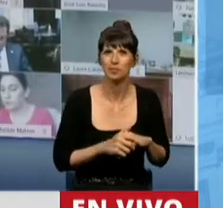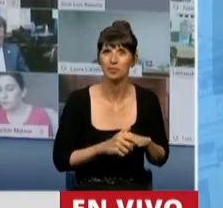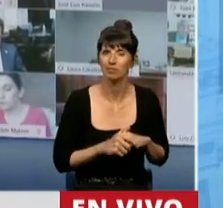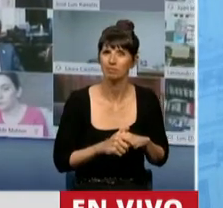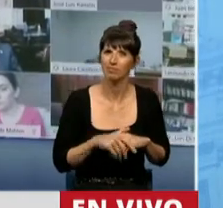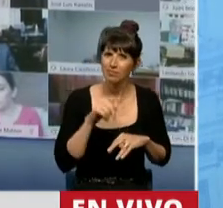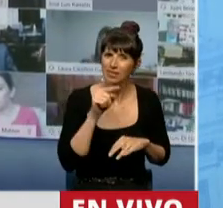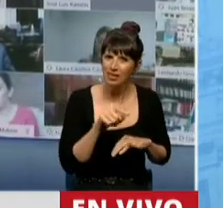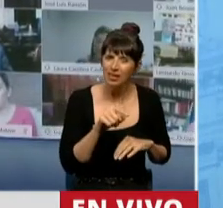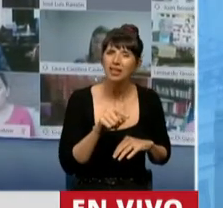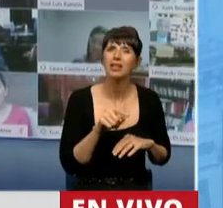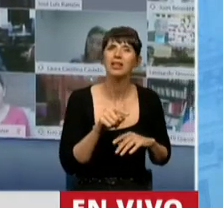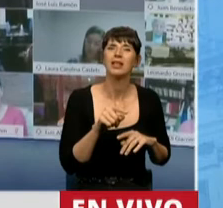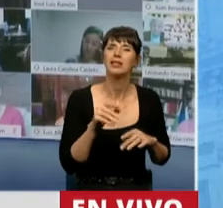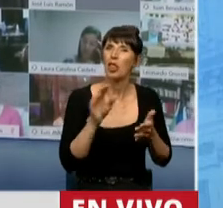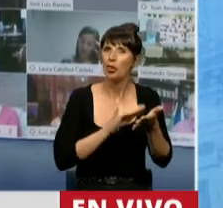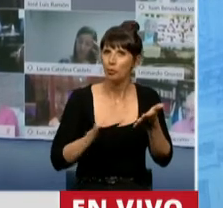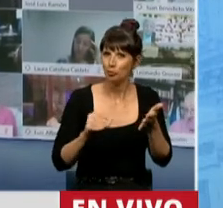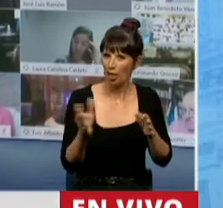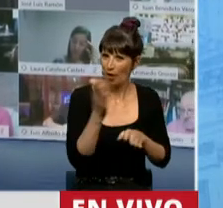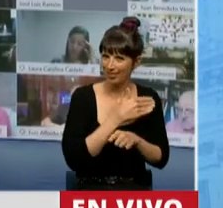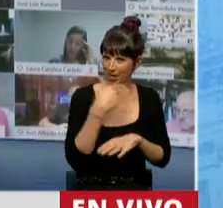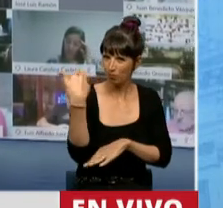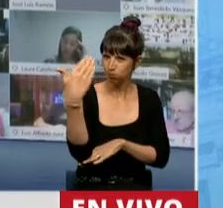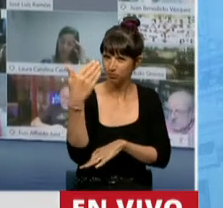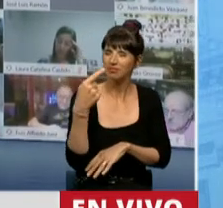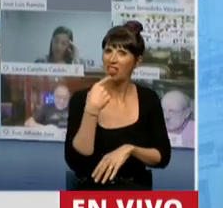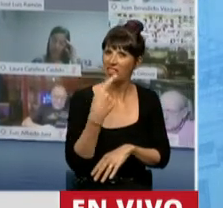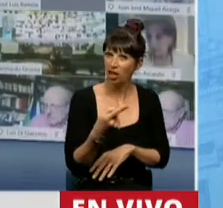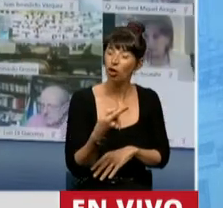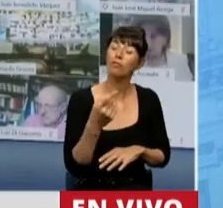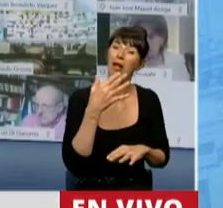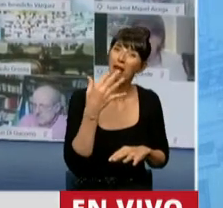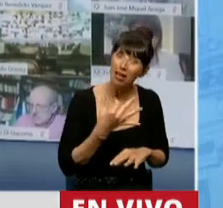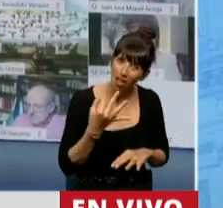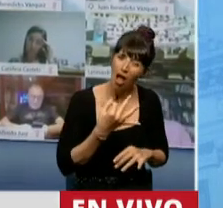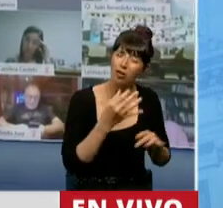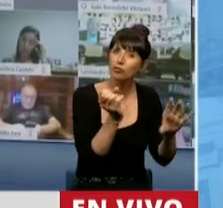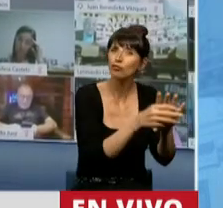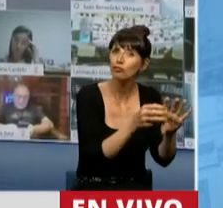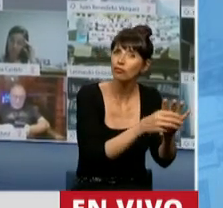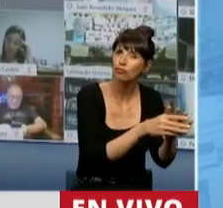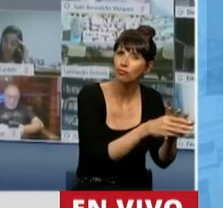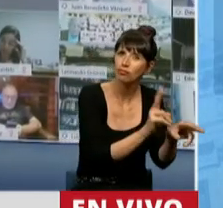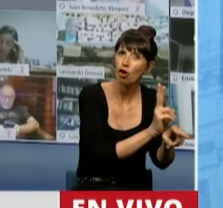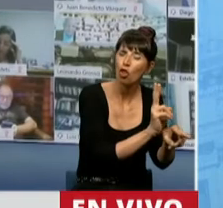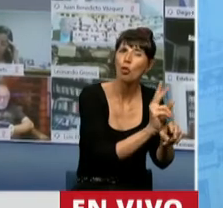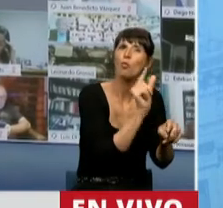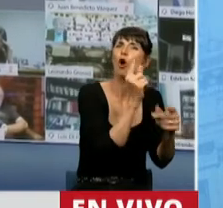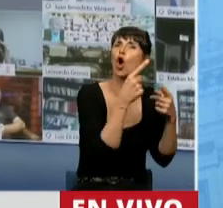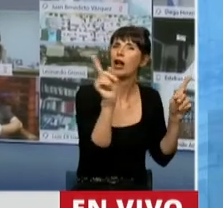reflexión, la hizo el diputado propinante. Es un fondo extraño, en el sentido de